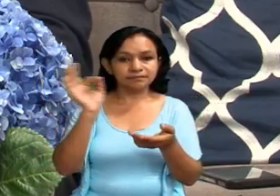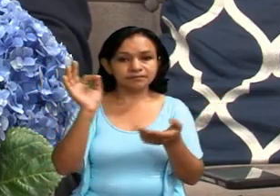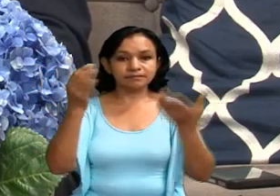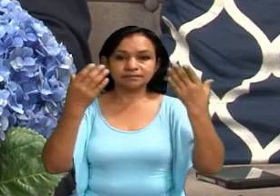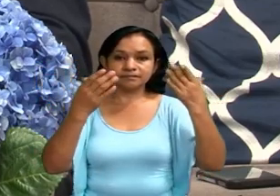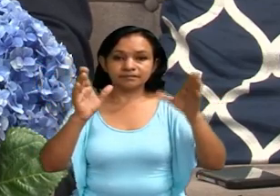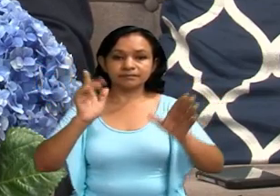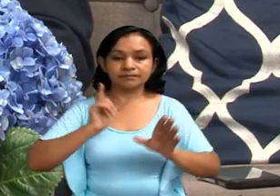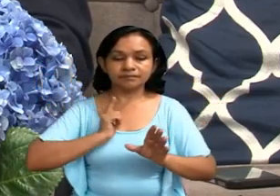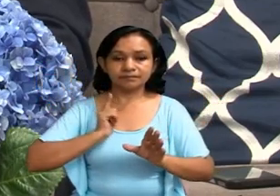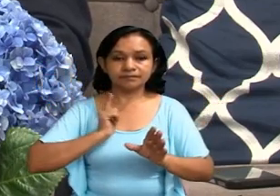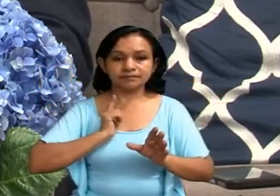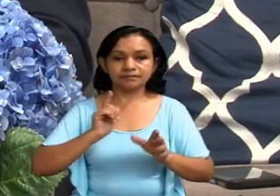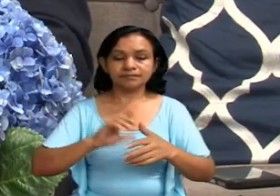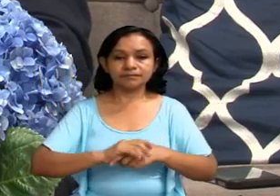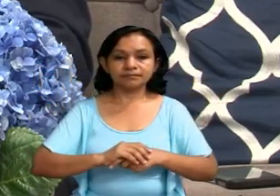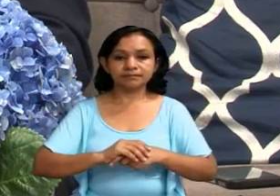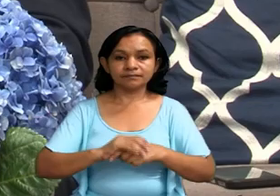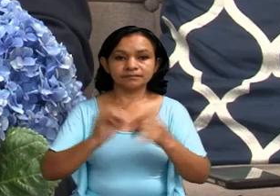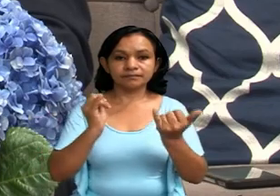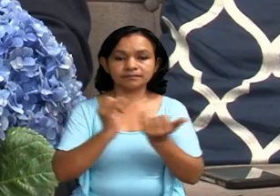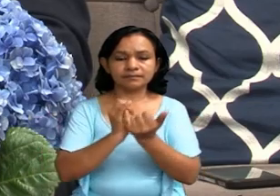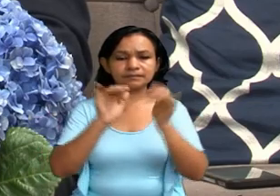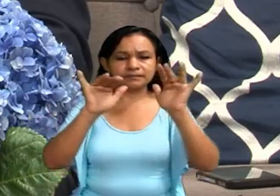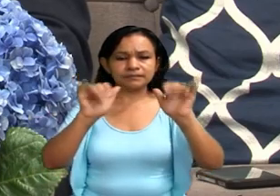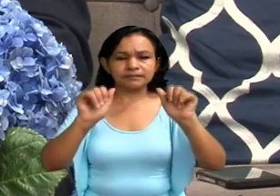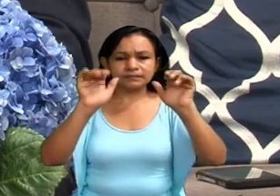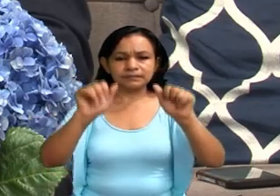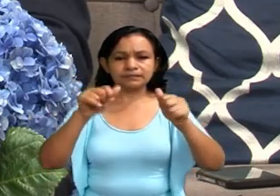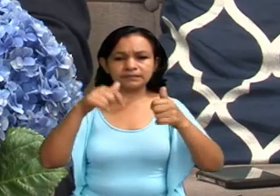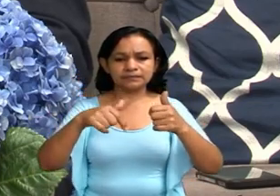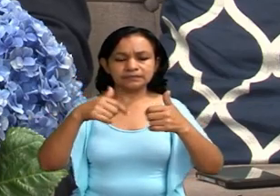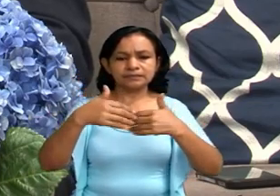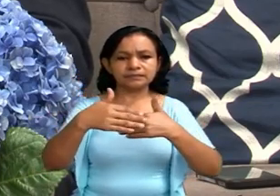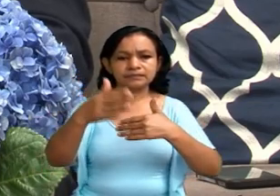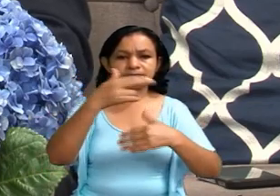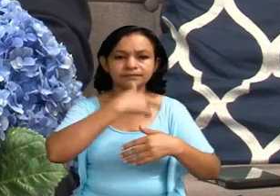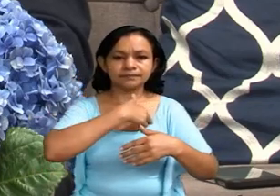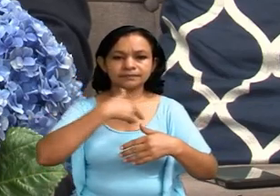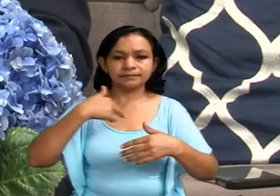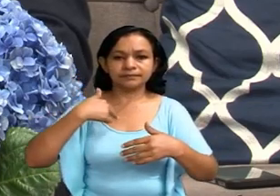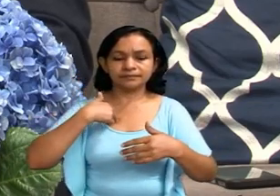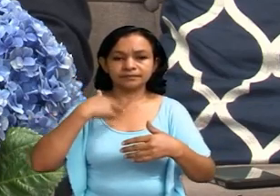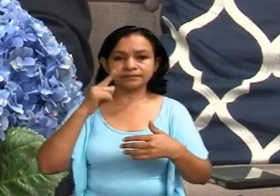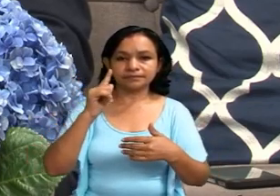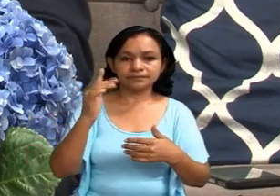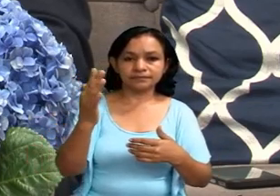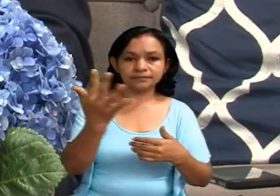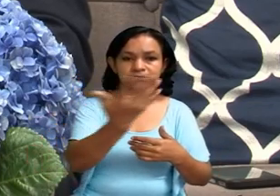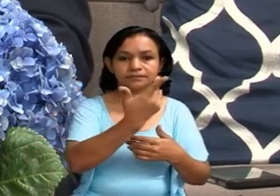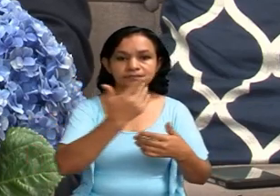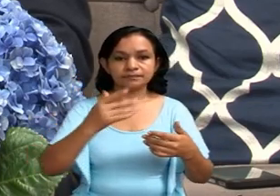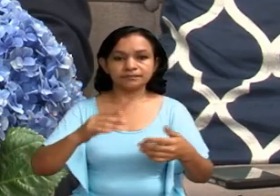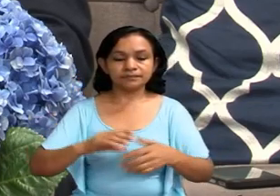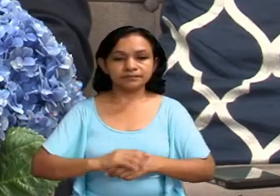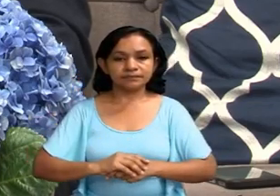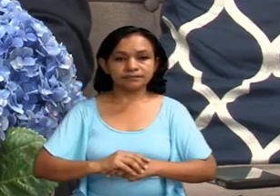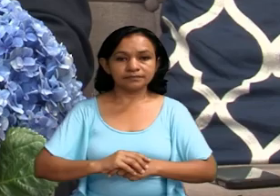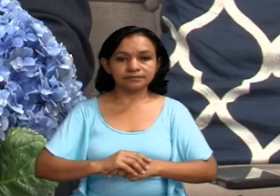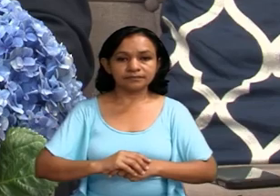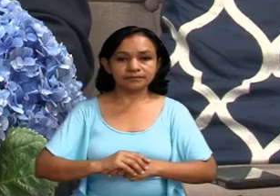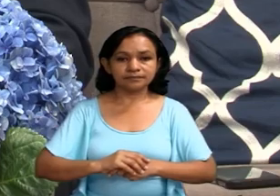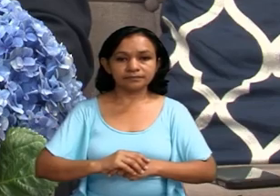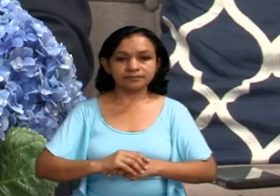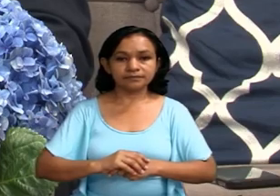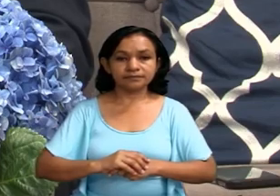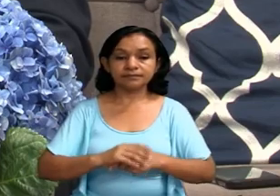nosotros tenemos que entrar también pronto, ya en esta etapa vamos a hacerlo, es todo lo que es la parte